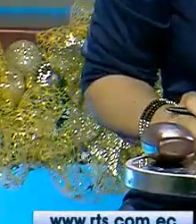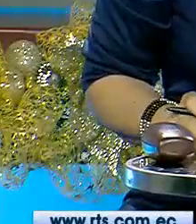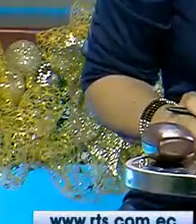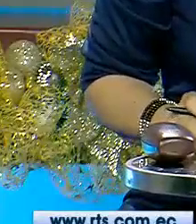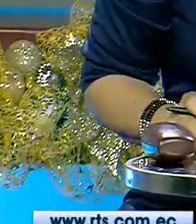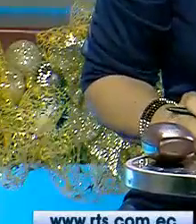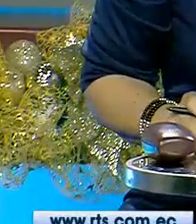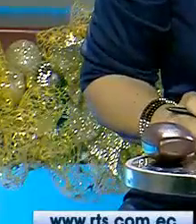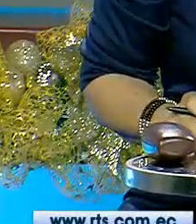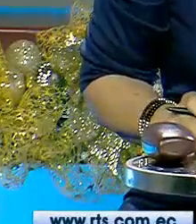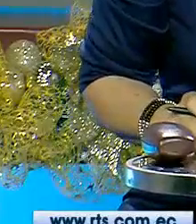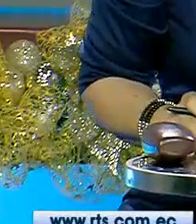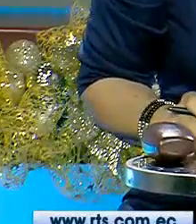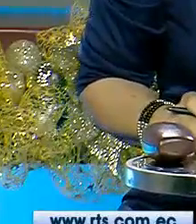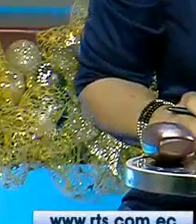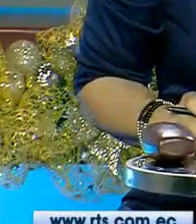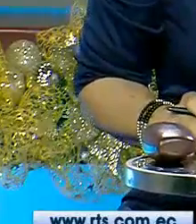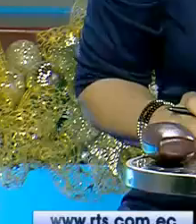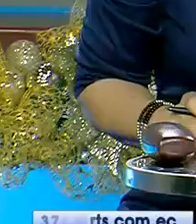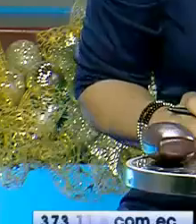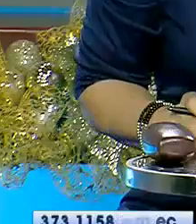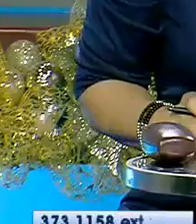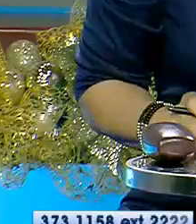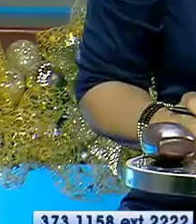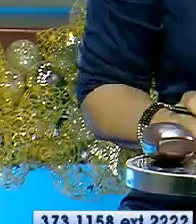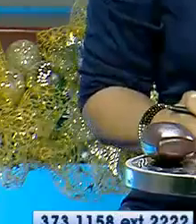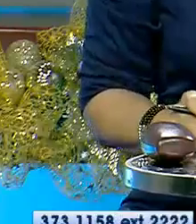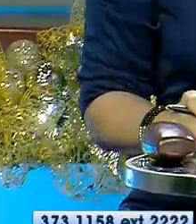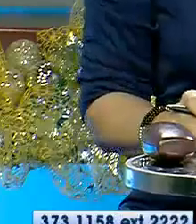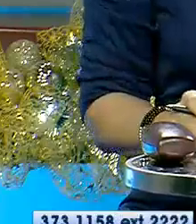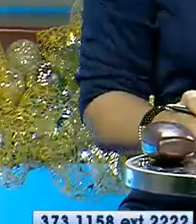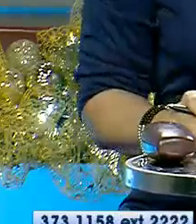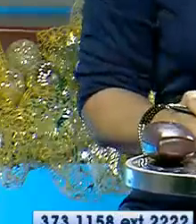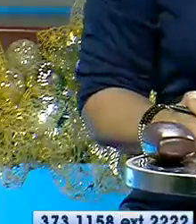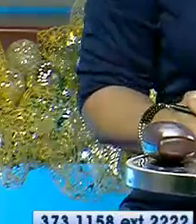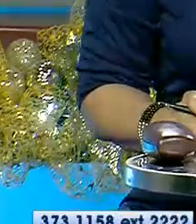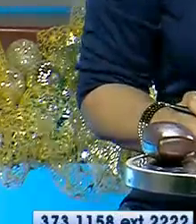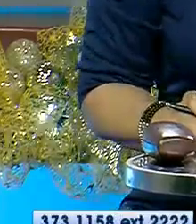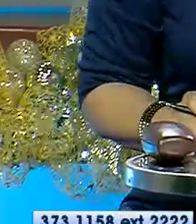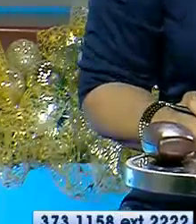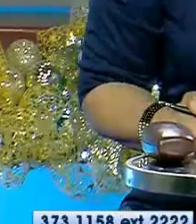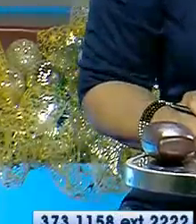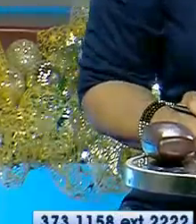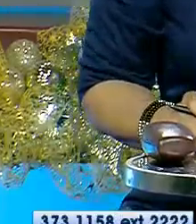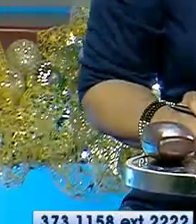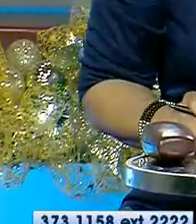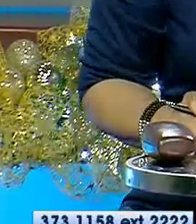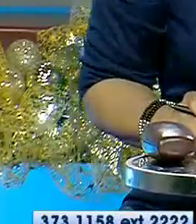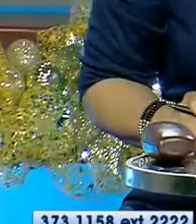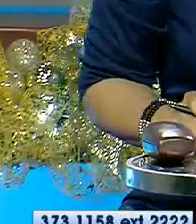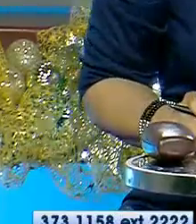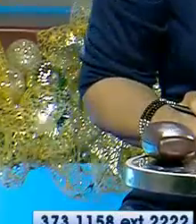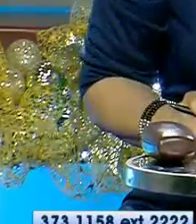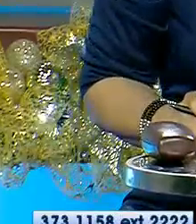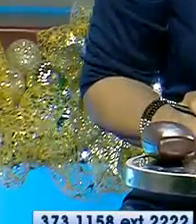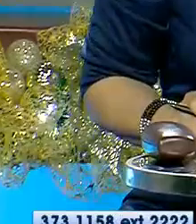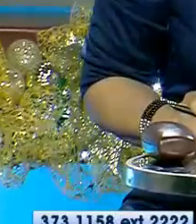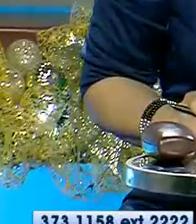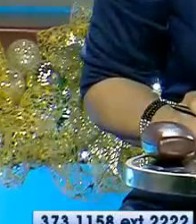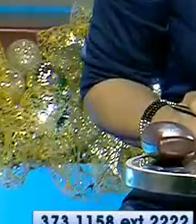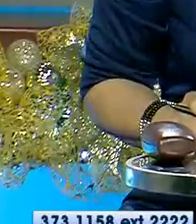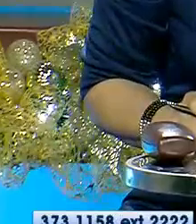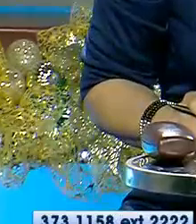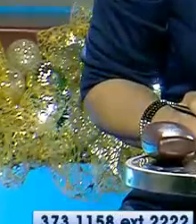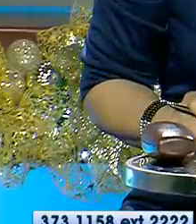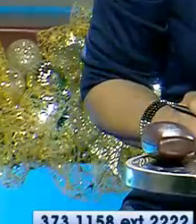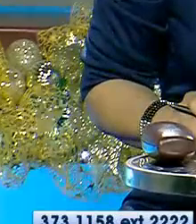de microexpendedores que operaba en el sector conocido como la entrada de la 8 al noroeste de